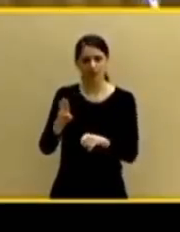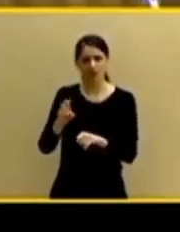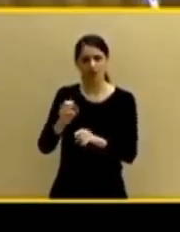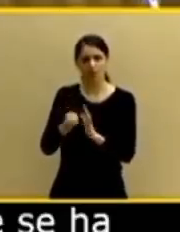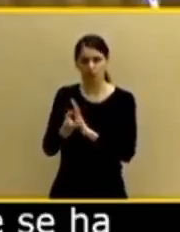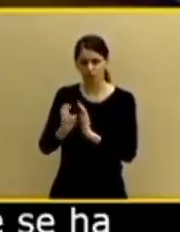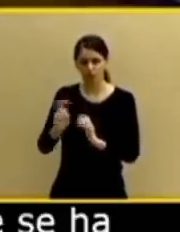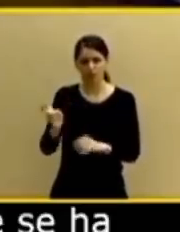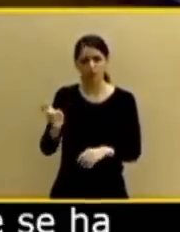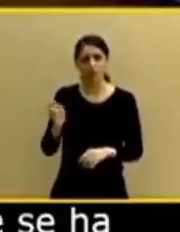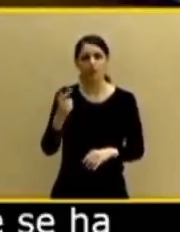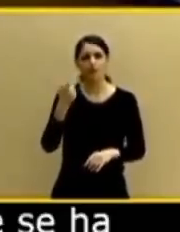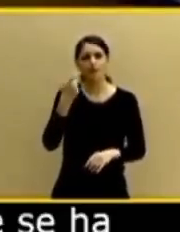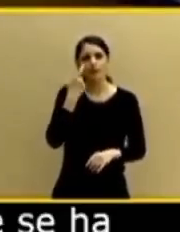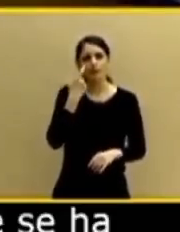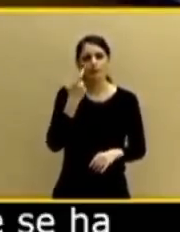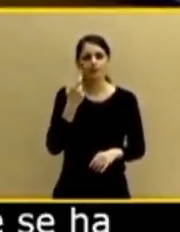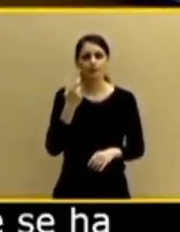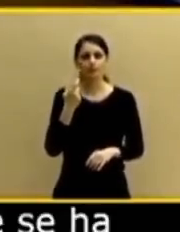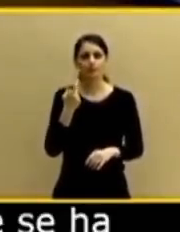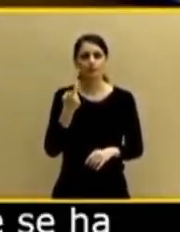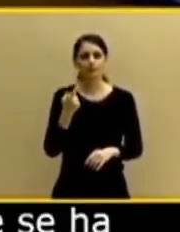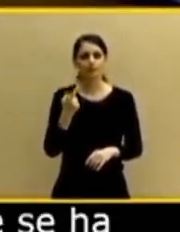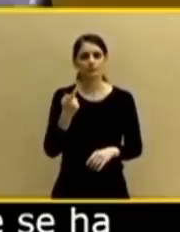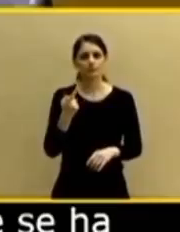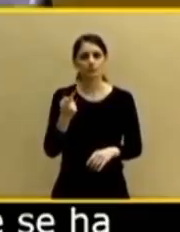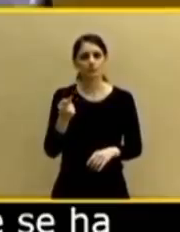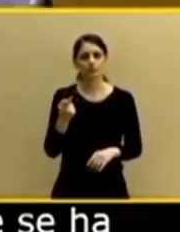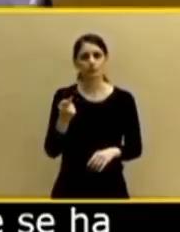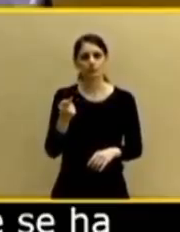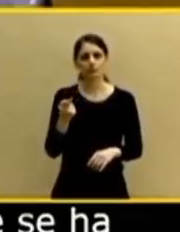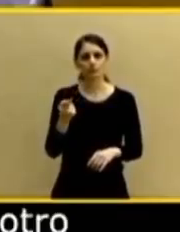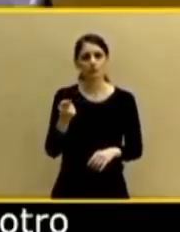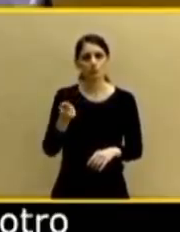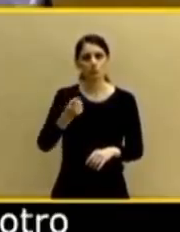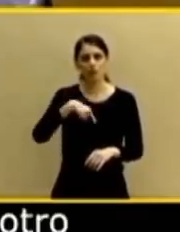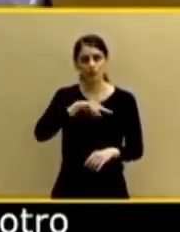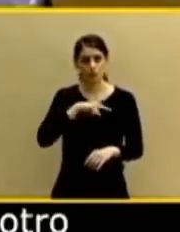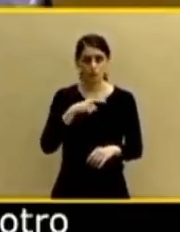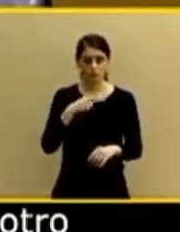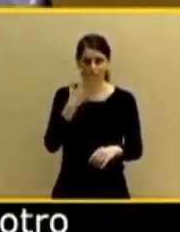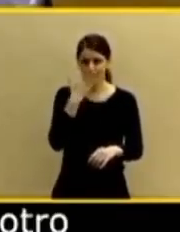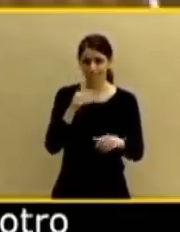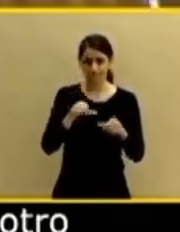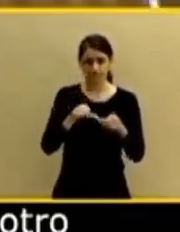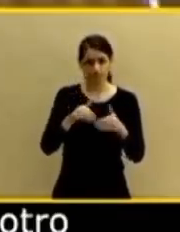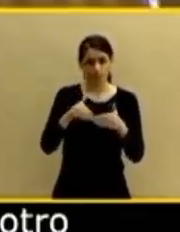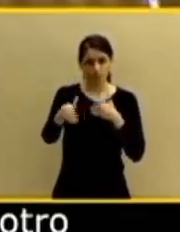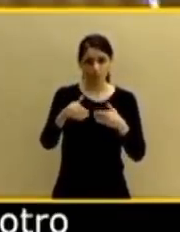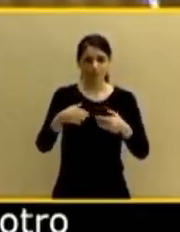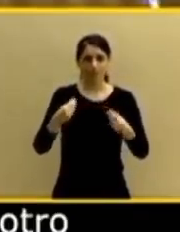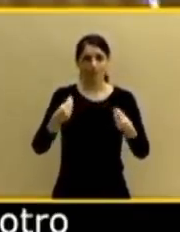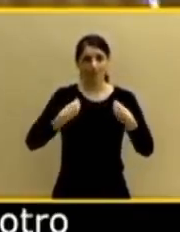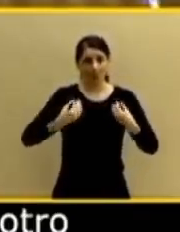Nosotros no vamos a volver a tener una vida, si me permiten, normal en el sentido de exactamente